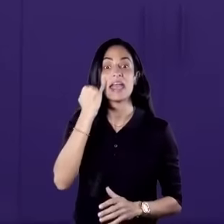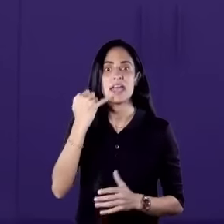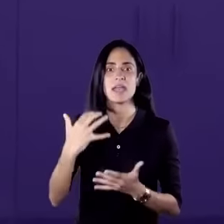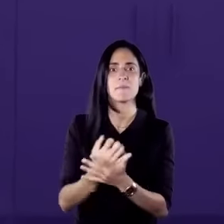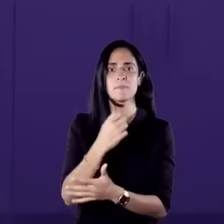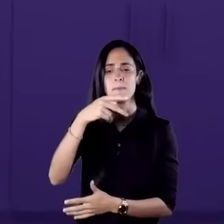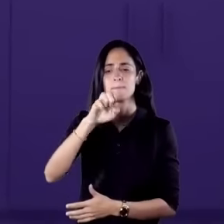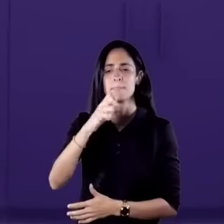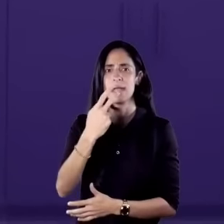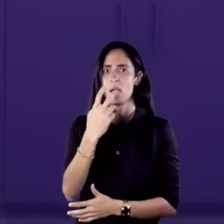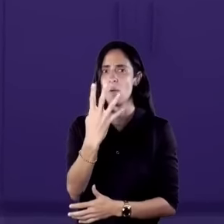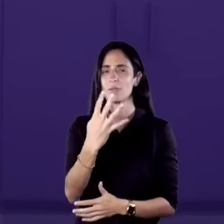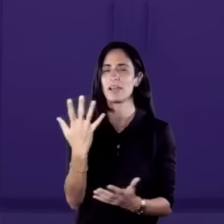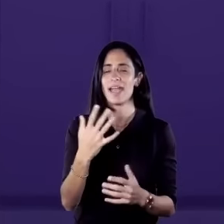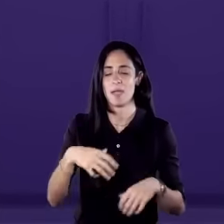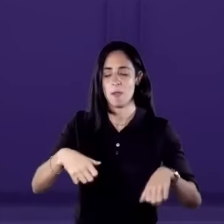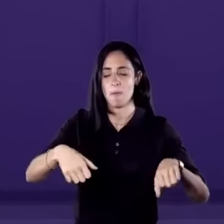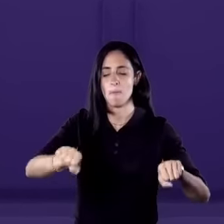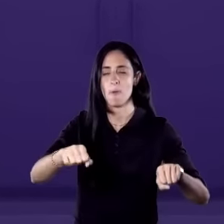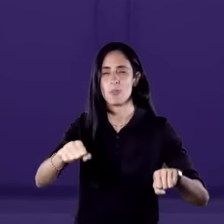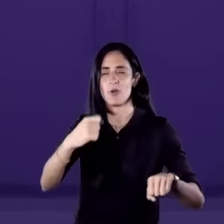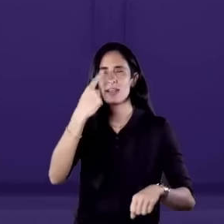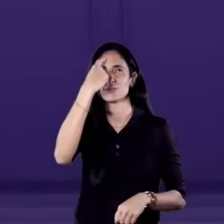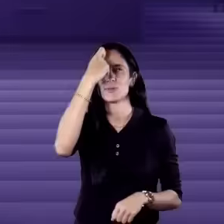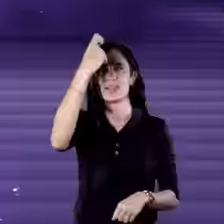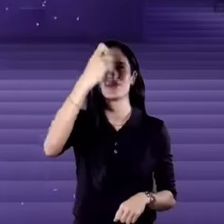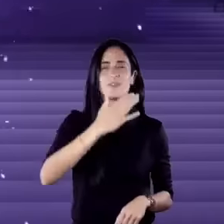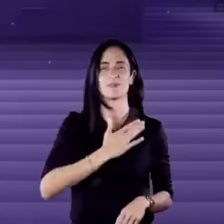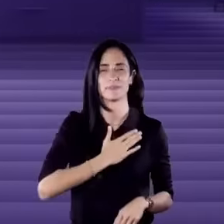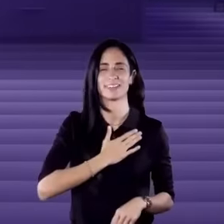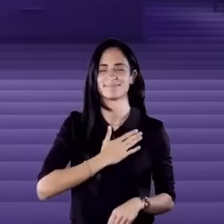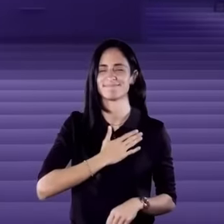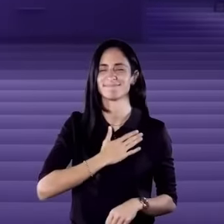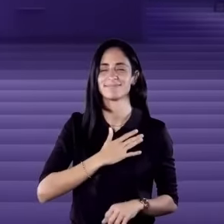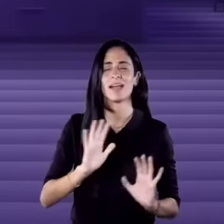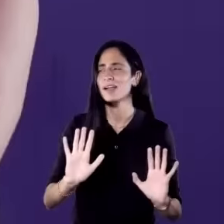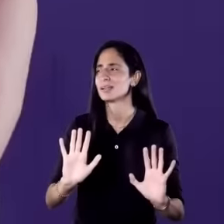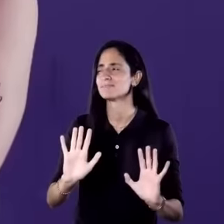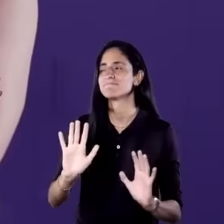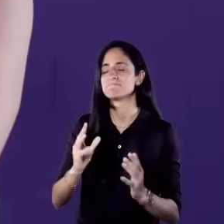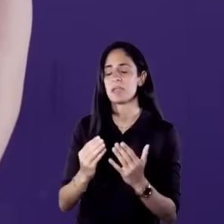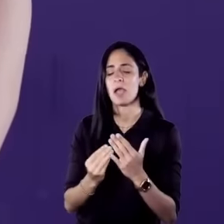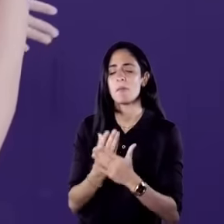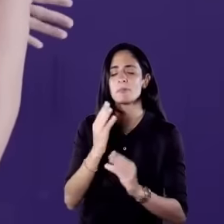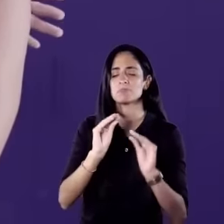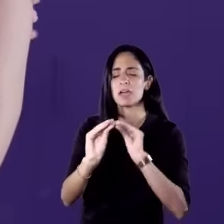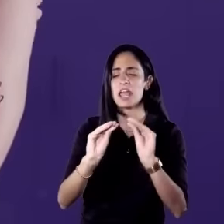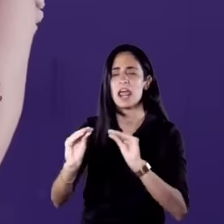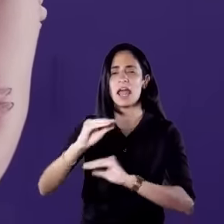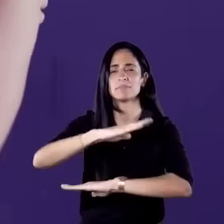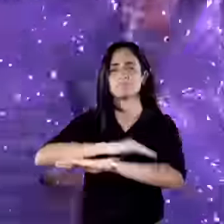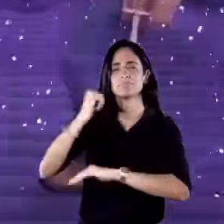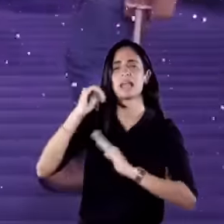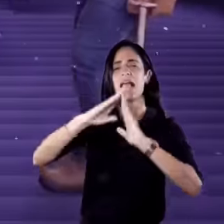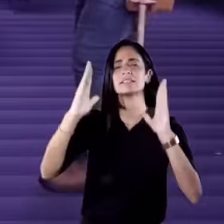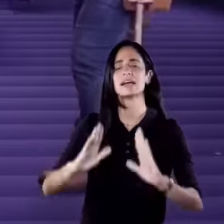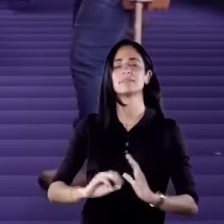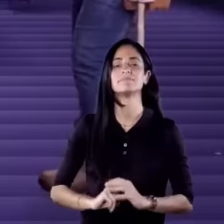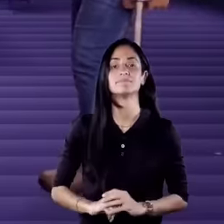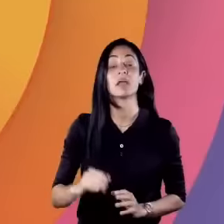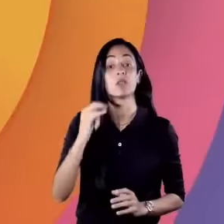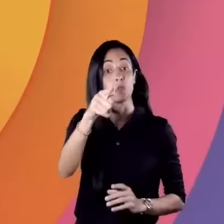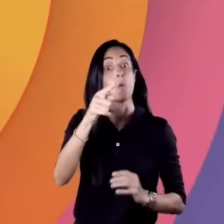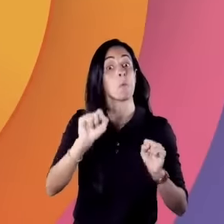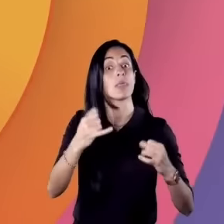en el Pega 4, yo me compraría la motora de mis sueños. O mejor, arreglamos la terraza.